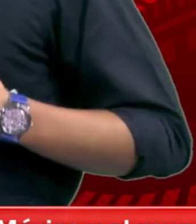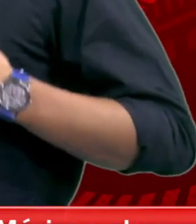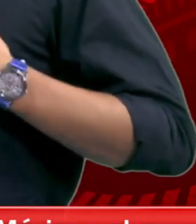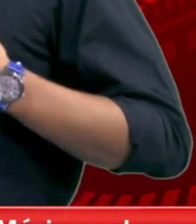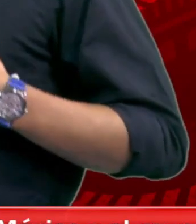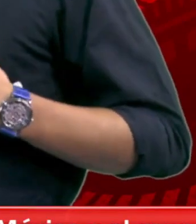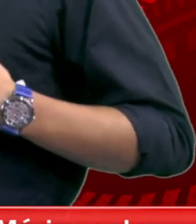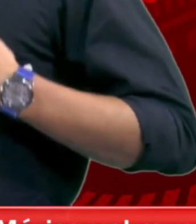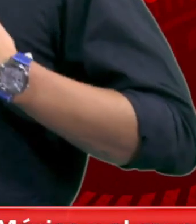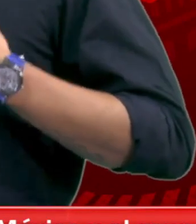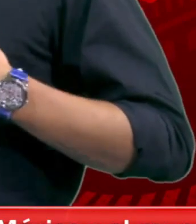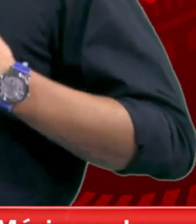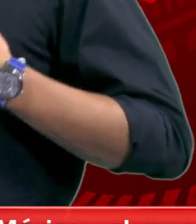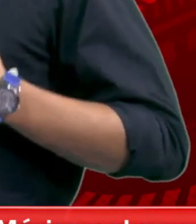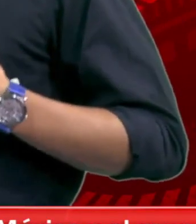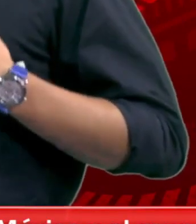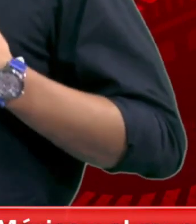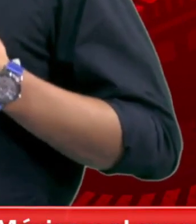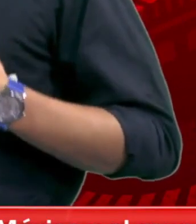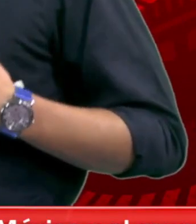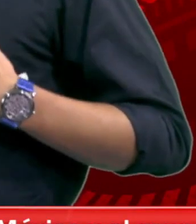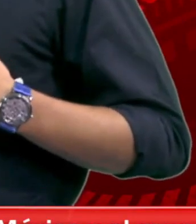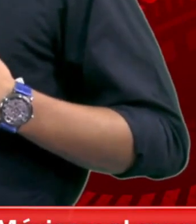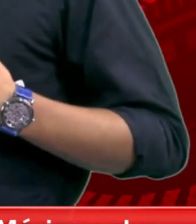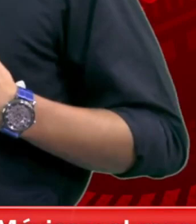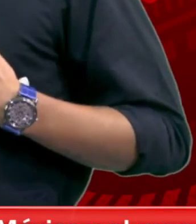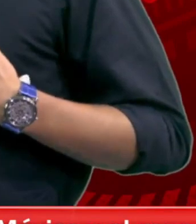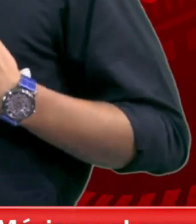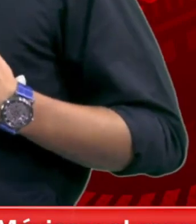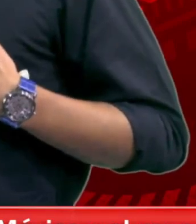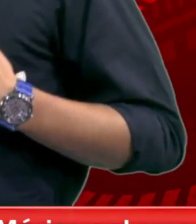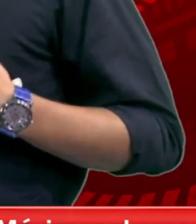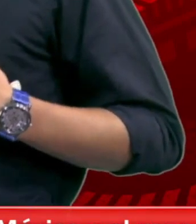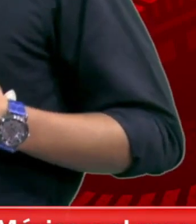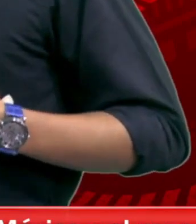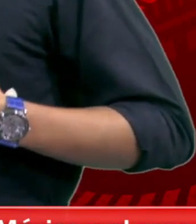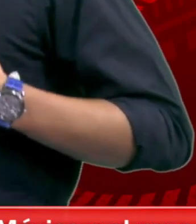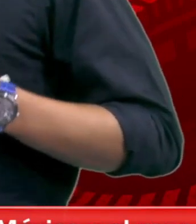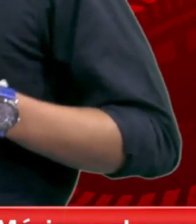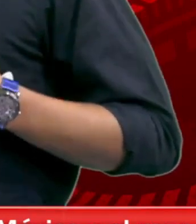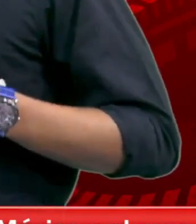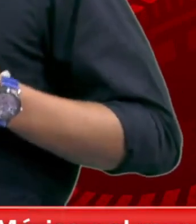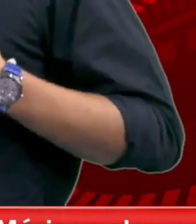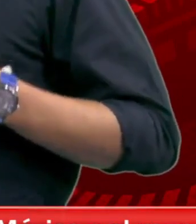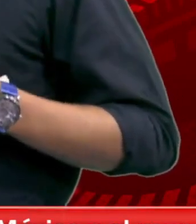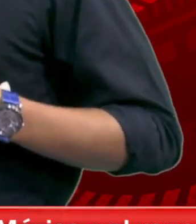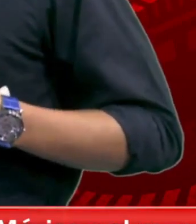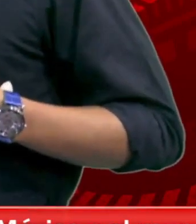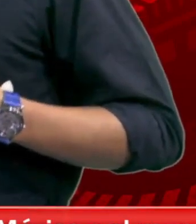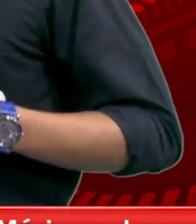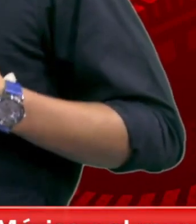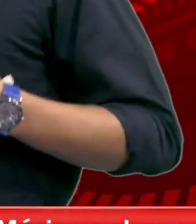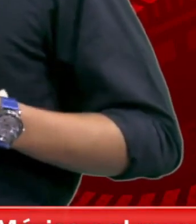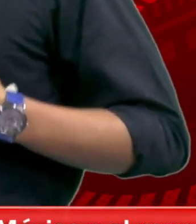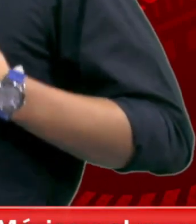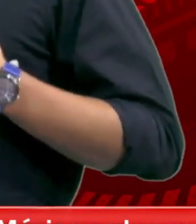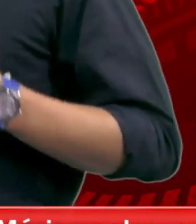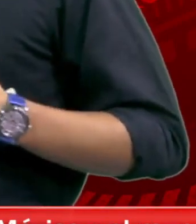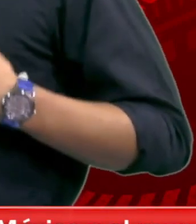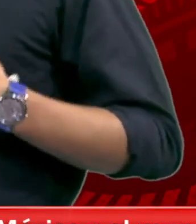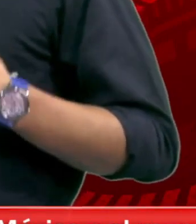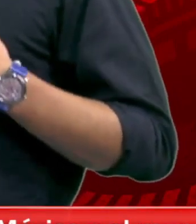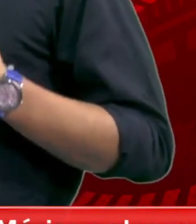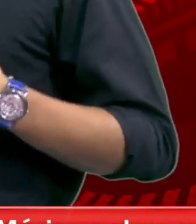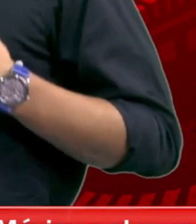246,134,000 dólares de lo que confiscaron Héctor Javier Villarreal Hernández, exsecretario de las Finanzas de Coahuila y extitular